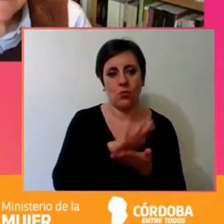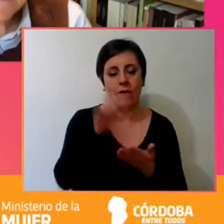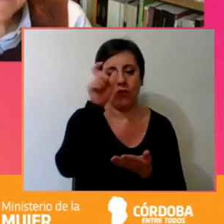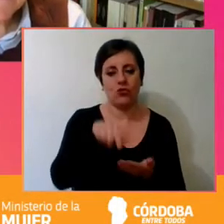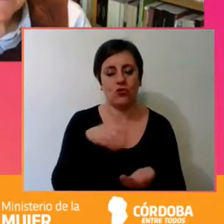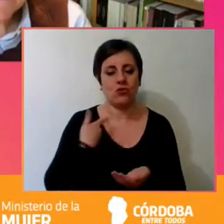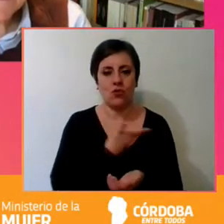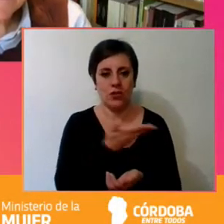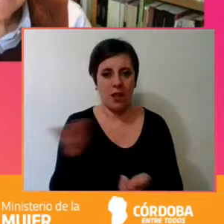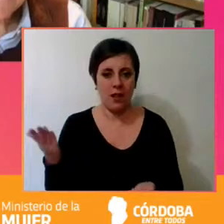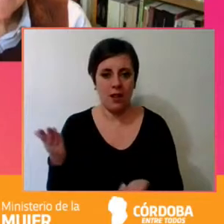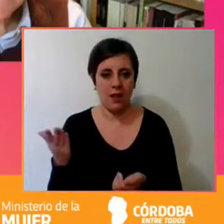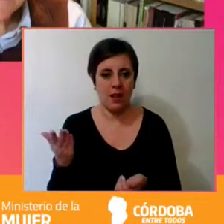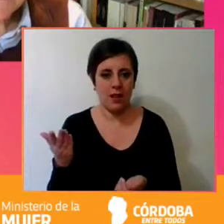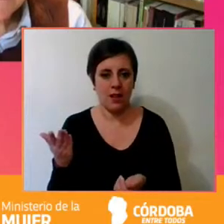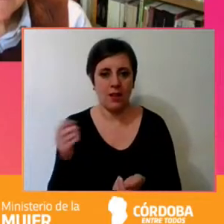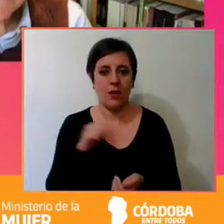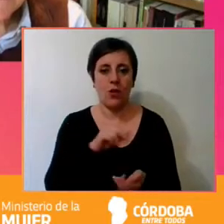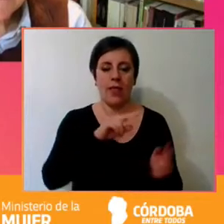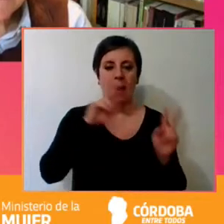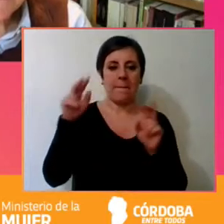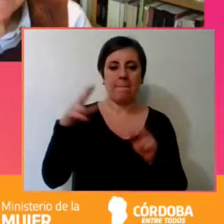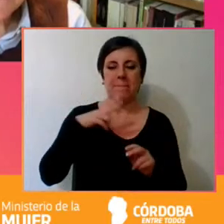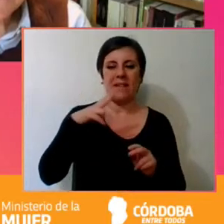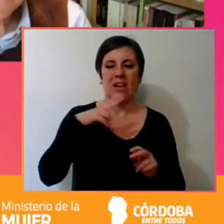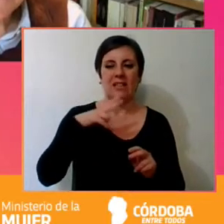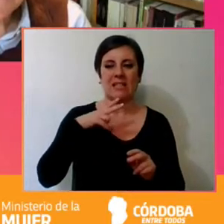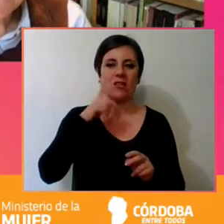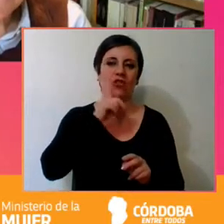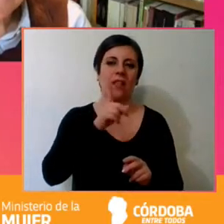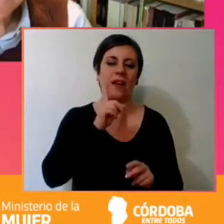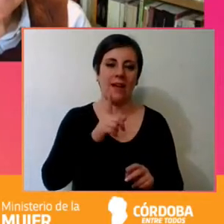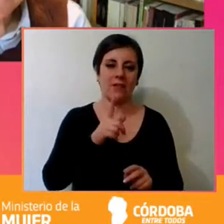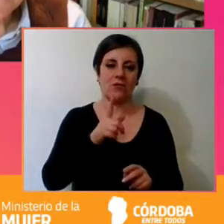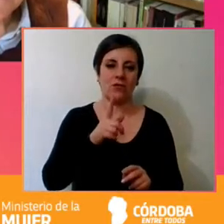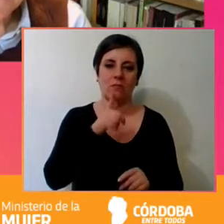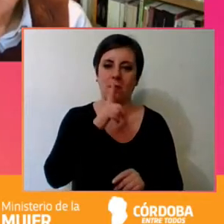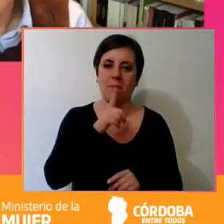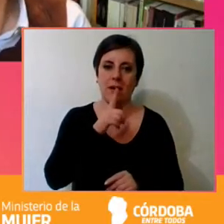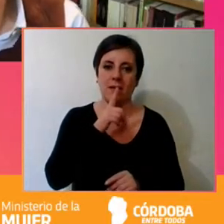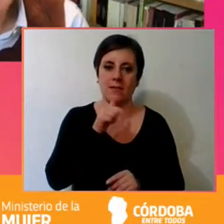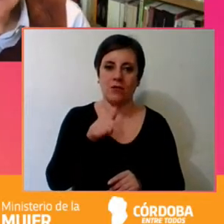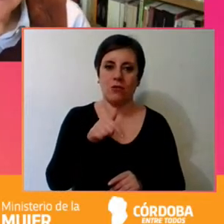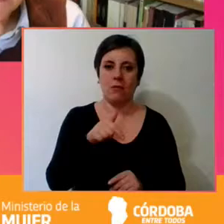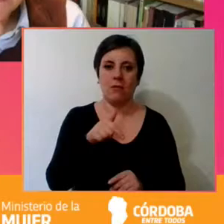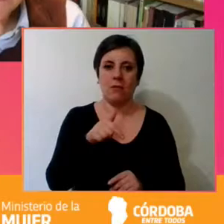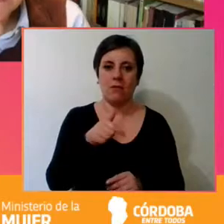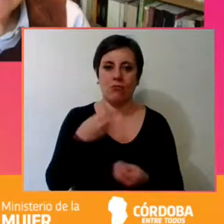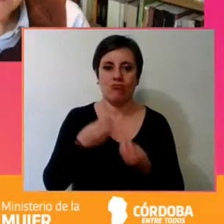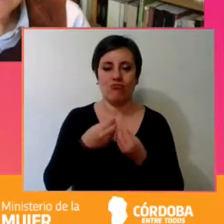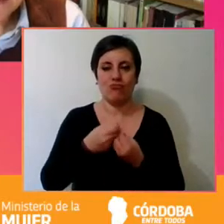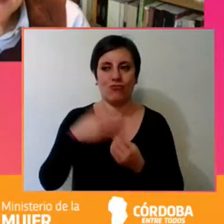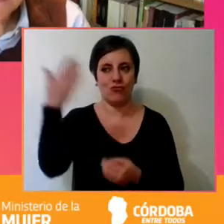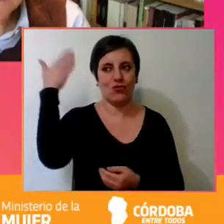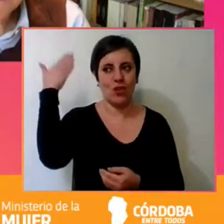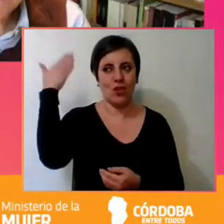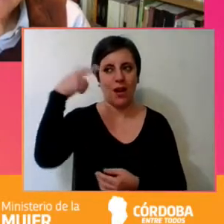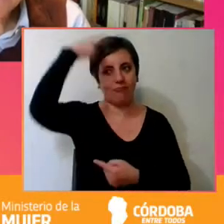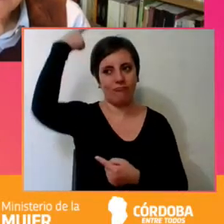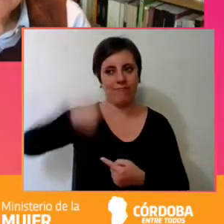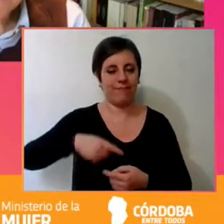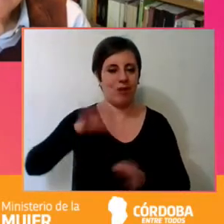social y lo de la privatización del riesgo, que yo creo que esto da para una charla completa sobre cómo